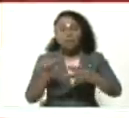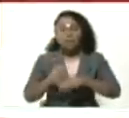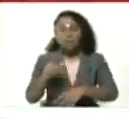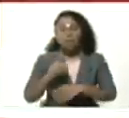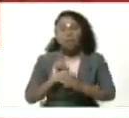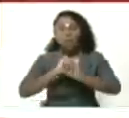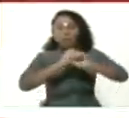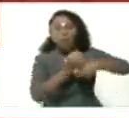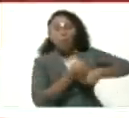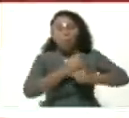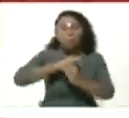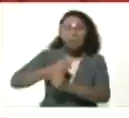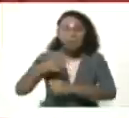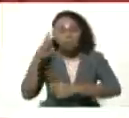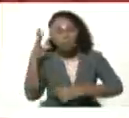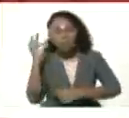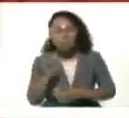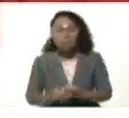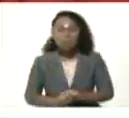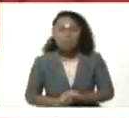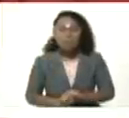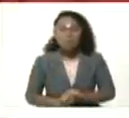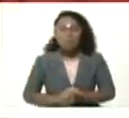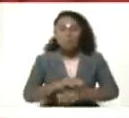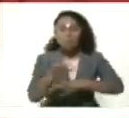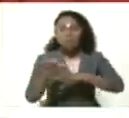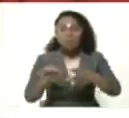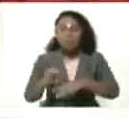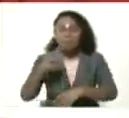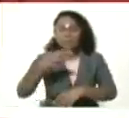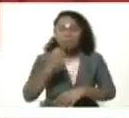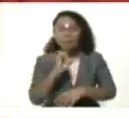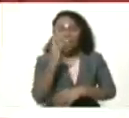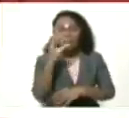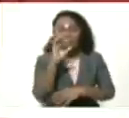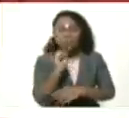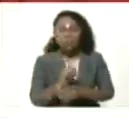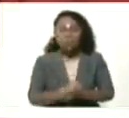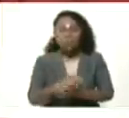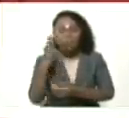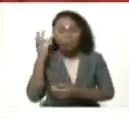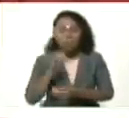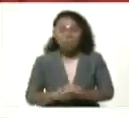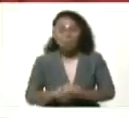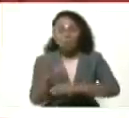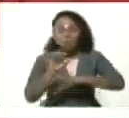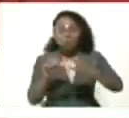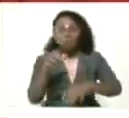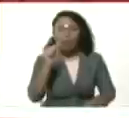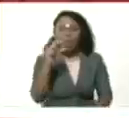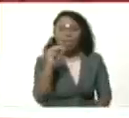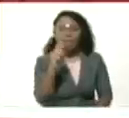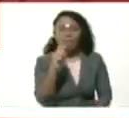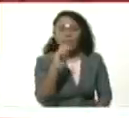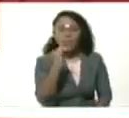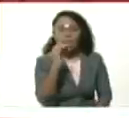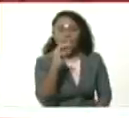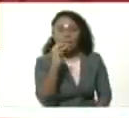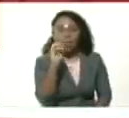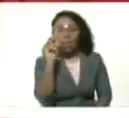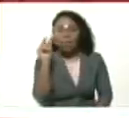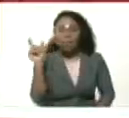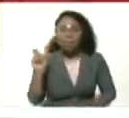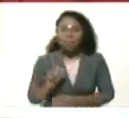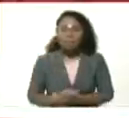Loa Tamarones. Municipio Pedernales, Rosamani Gascón. Municipio Antonio Díaz, Amado Heredia.